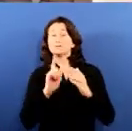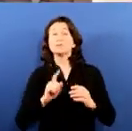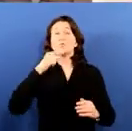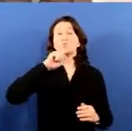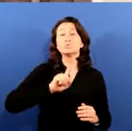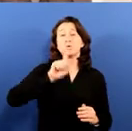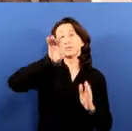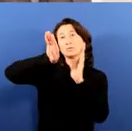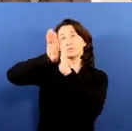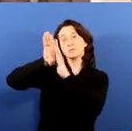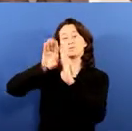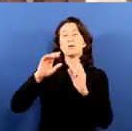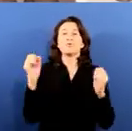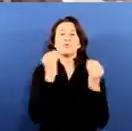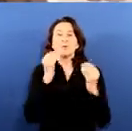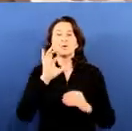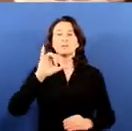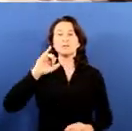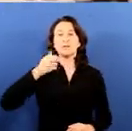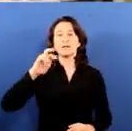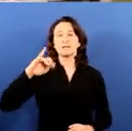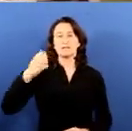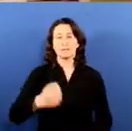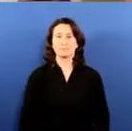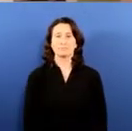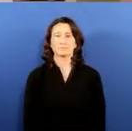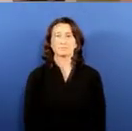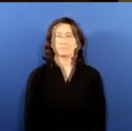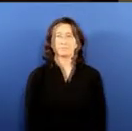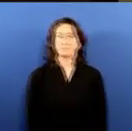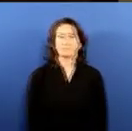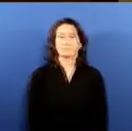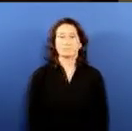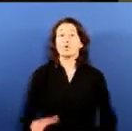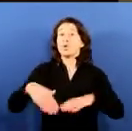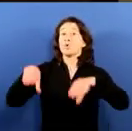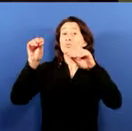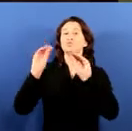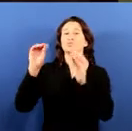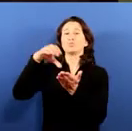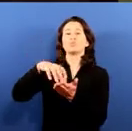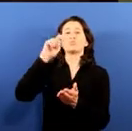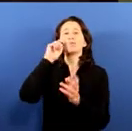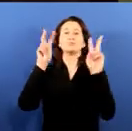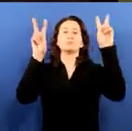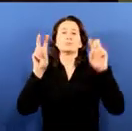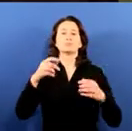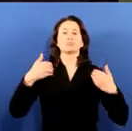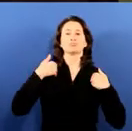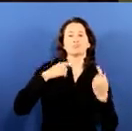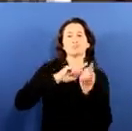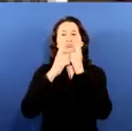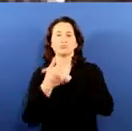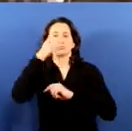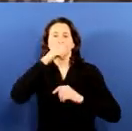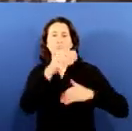esqueleto neandertal hallado en una cueva alemana del Valle de Neander y también los restos recuperados en las cuevas vizcaínas de Arlampe